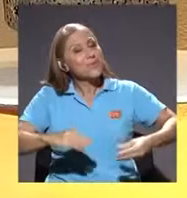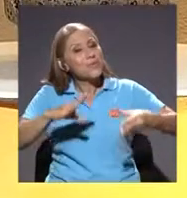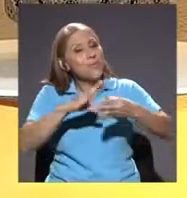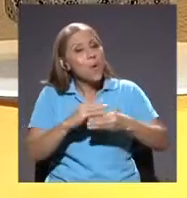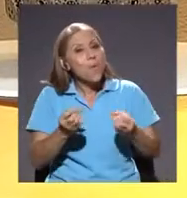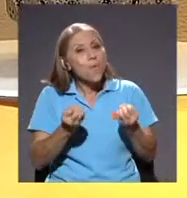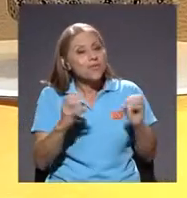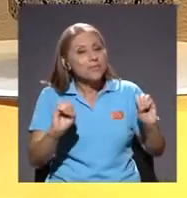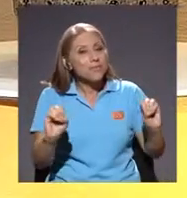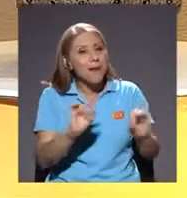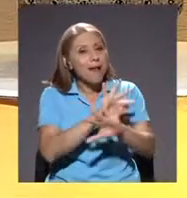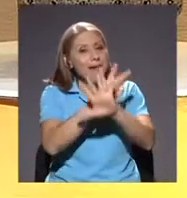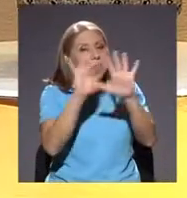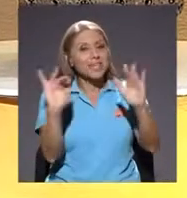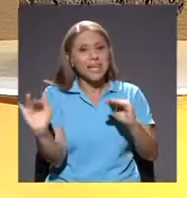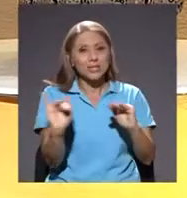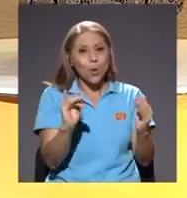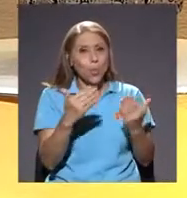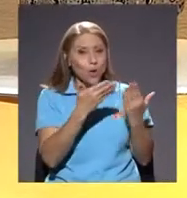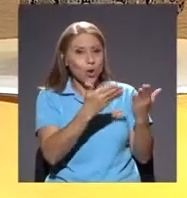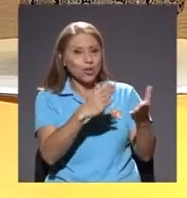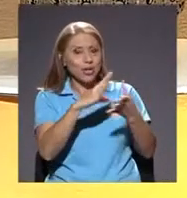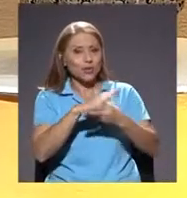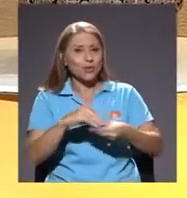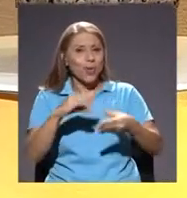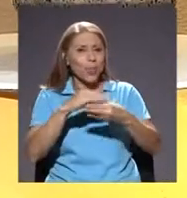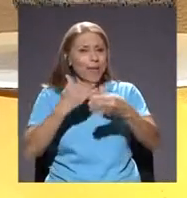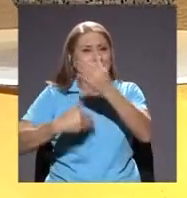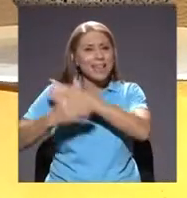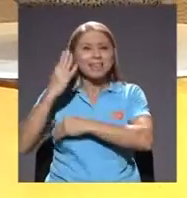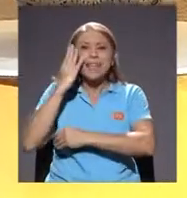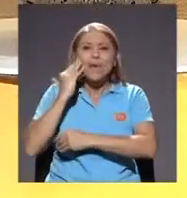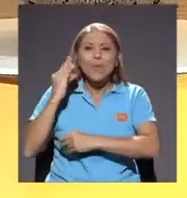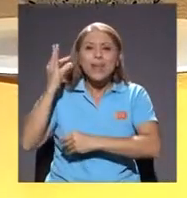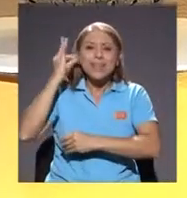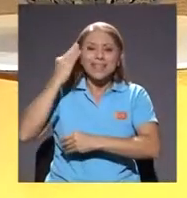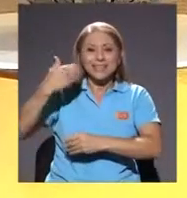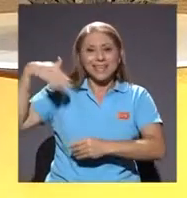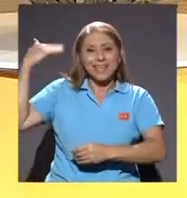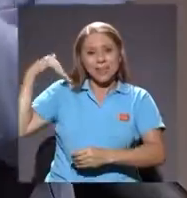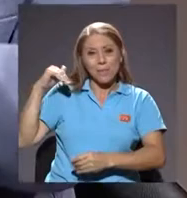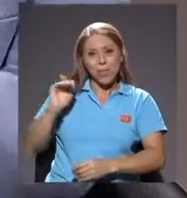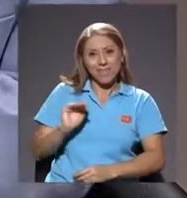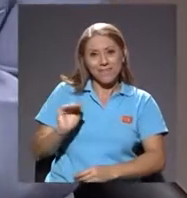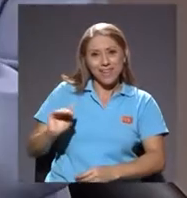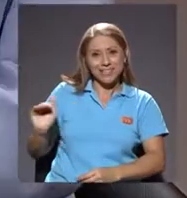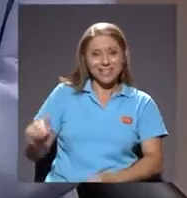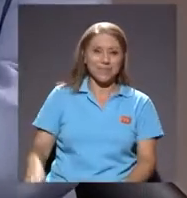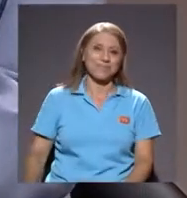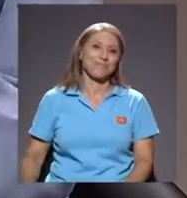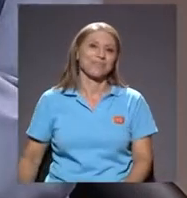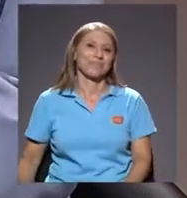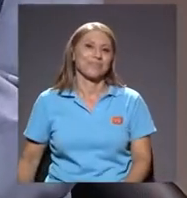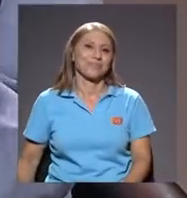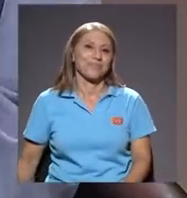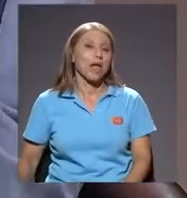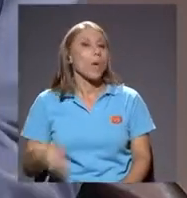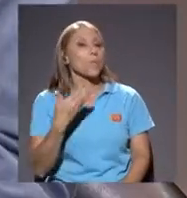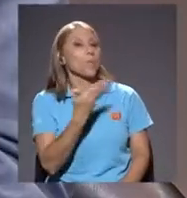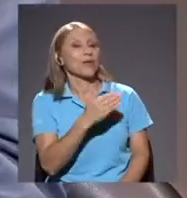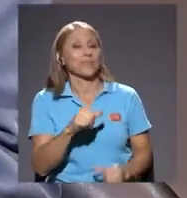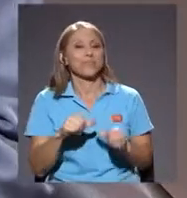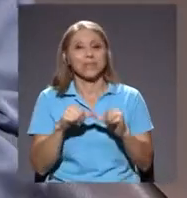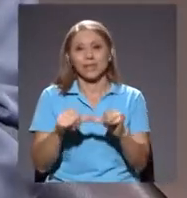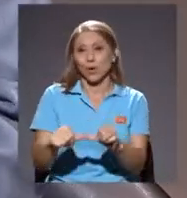maravillas como las historias que nos contaban las abuelas de la infancia lo marcó bueno continuamos con evolución